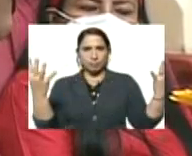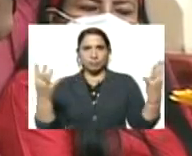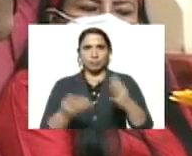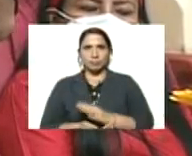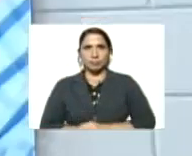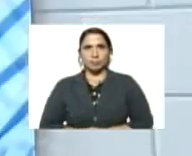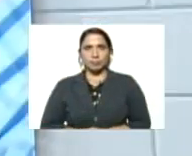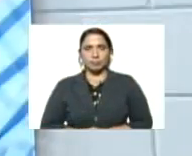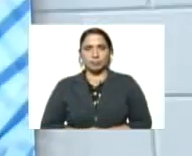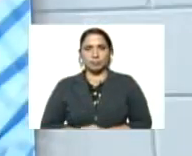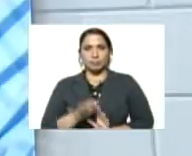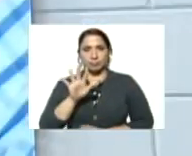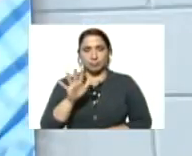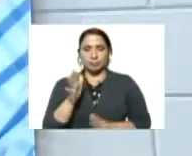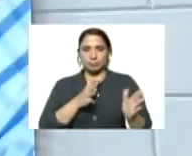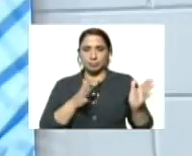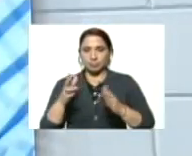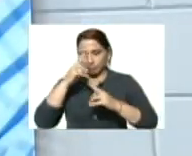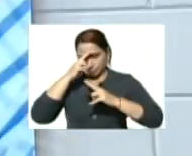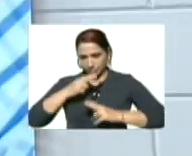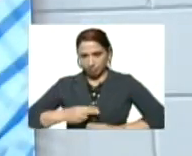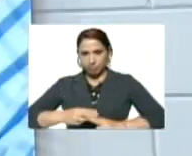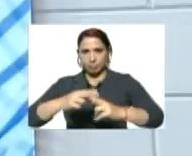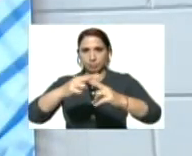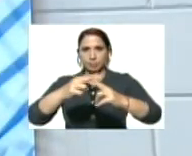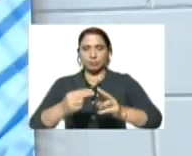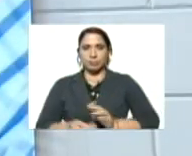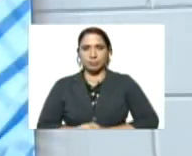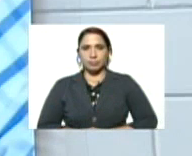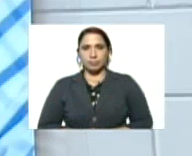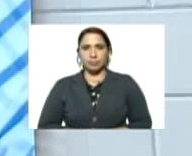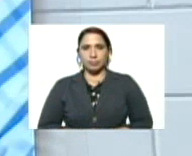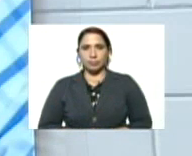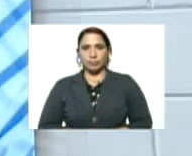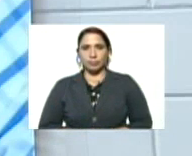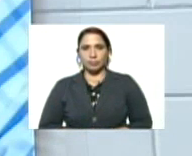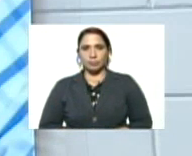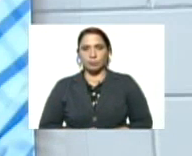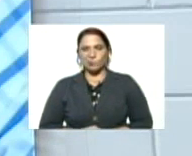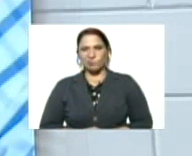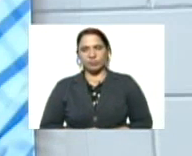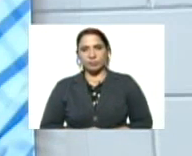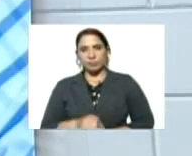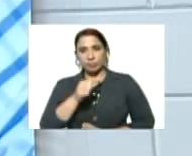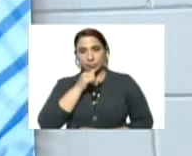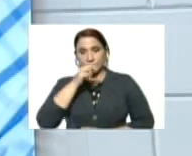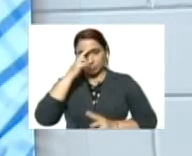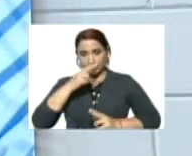Aquí estamos, 5 de marzo, rindiéndote honores a quien honor merece.